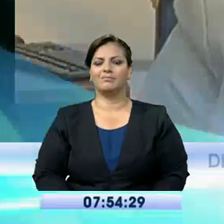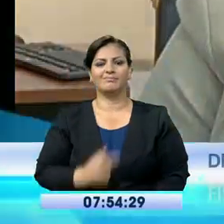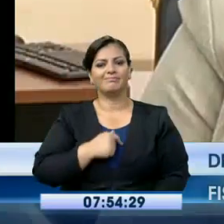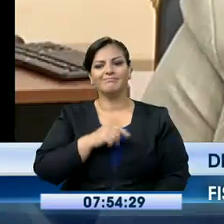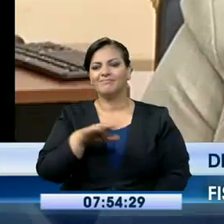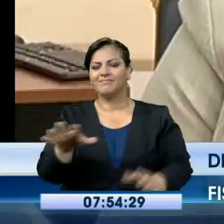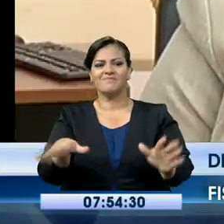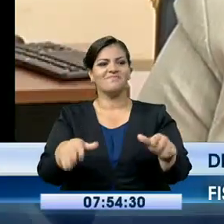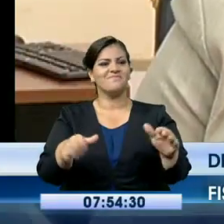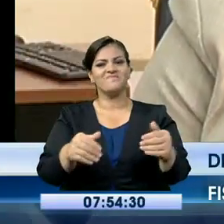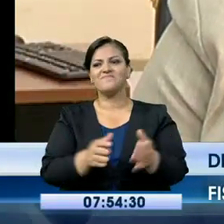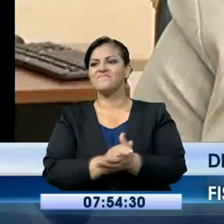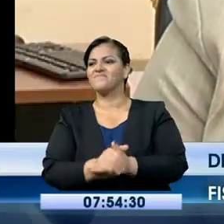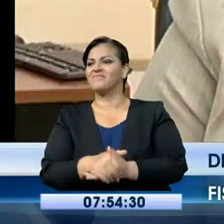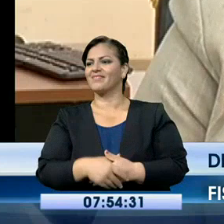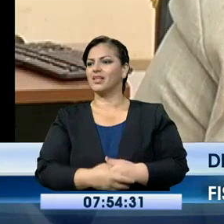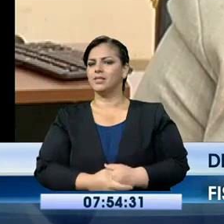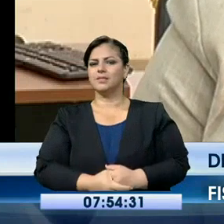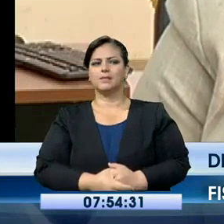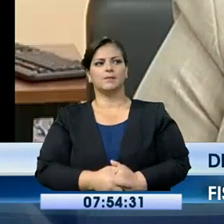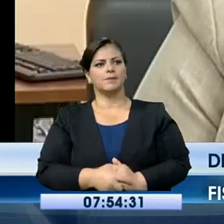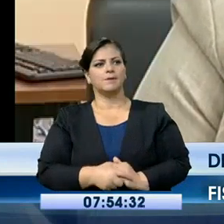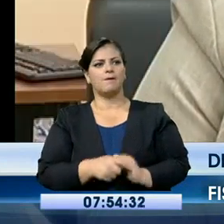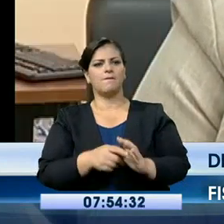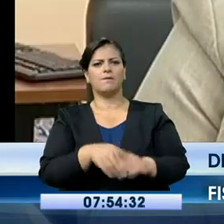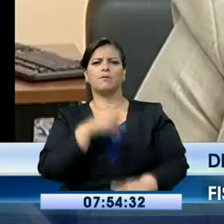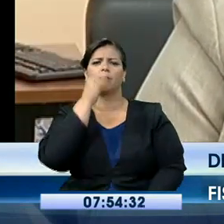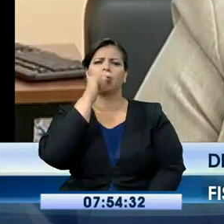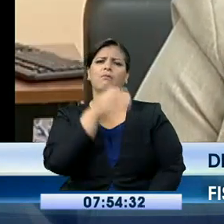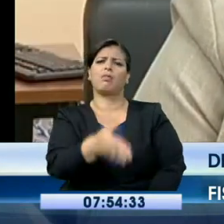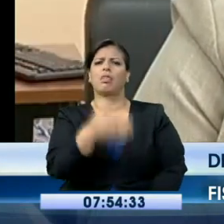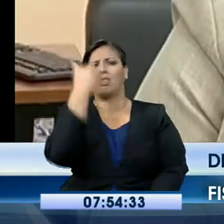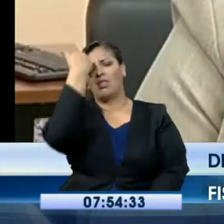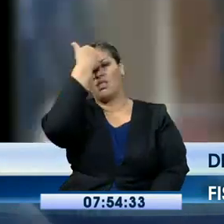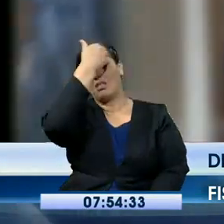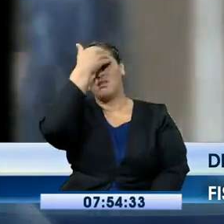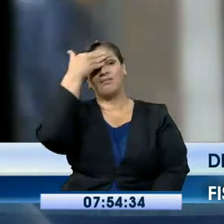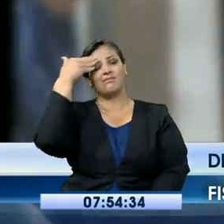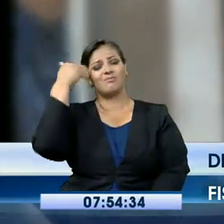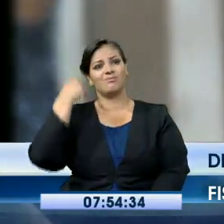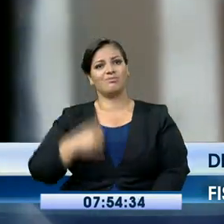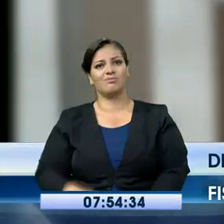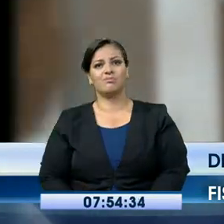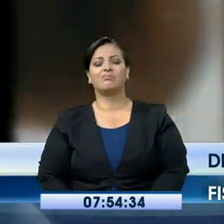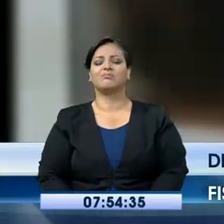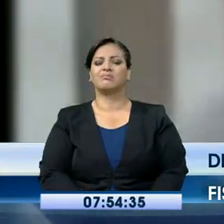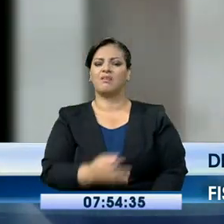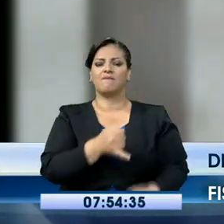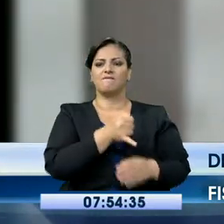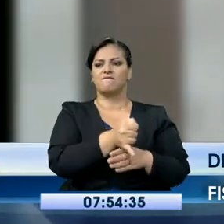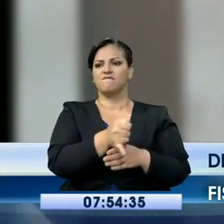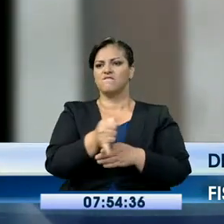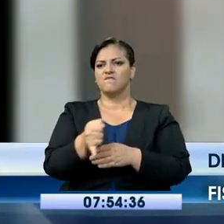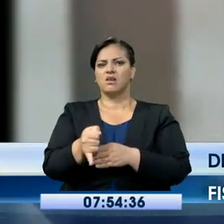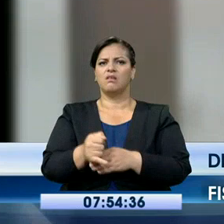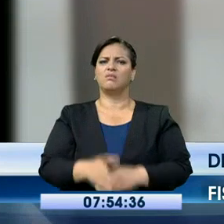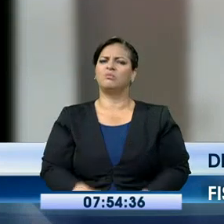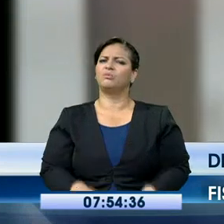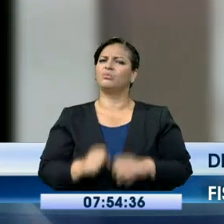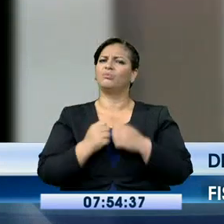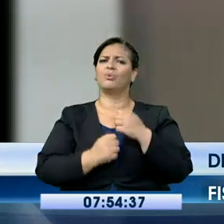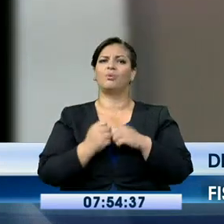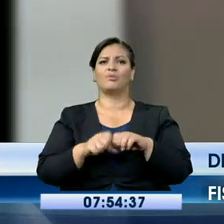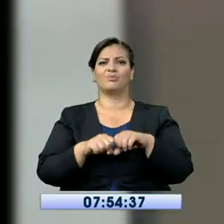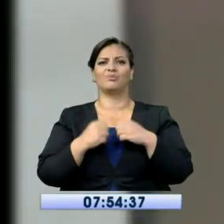los niños más pequeños, los niños más vulnerables. Es un caso de conmoción social. Informó Marcela Maquilón.